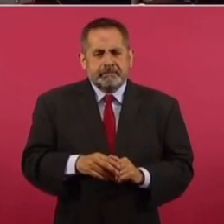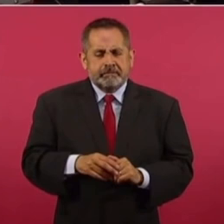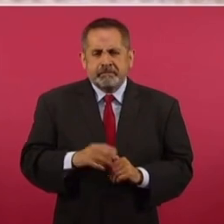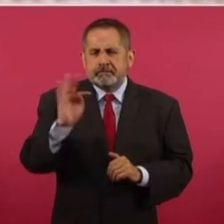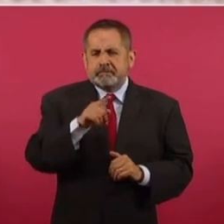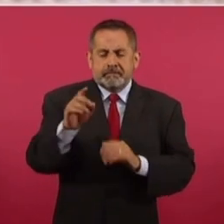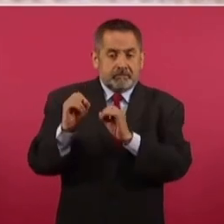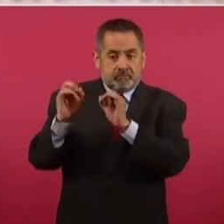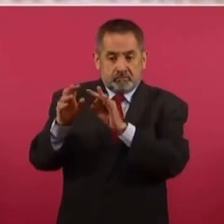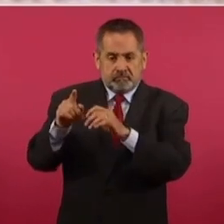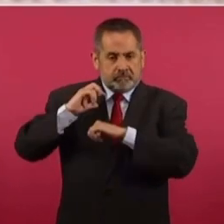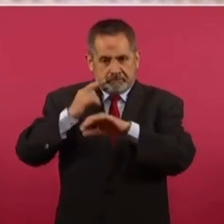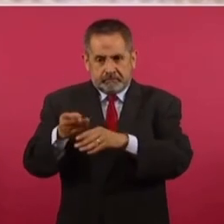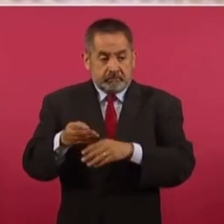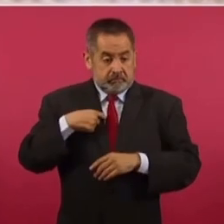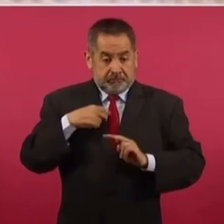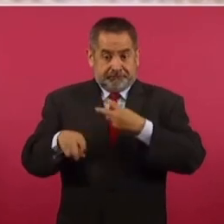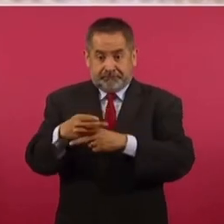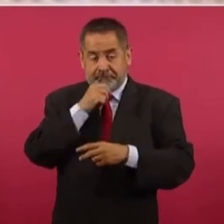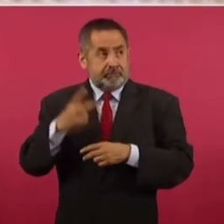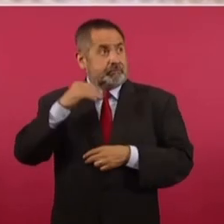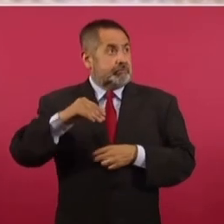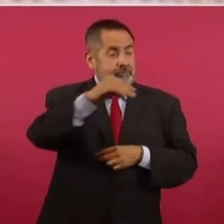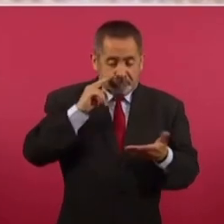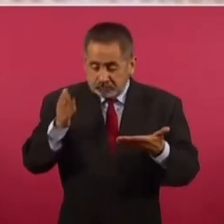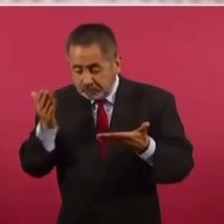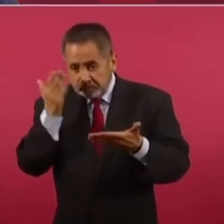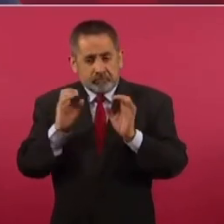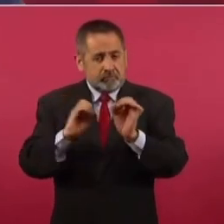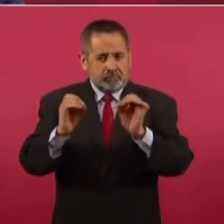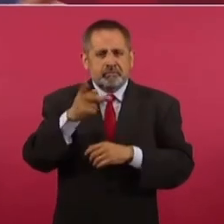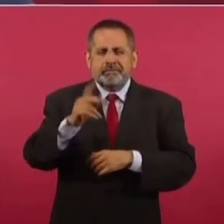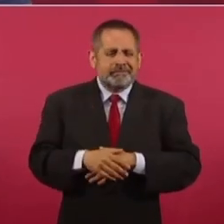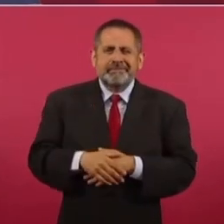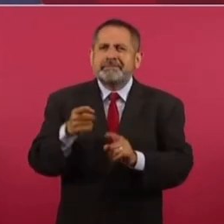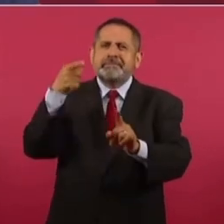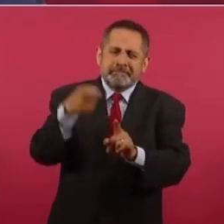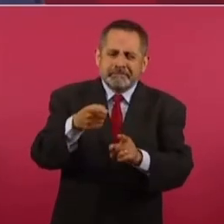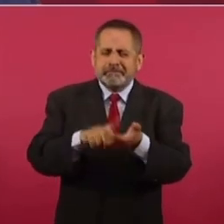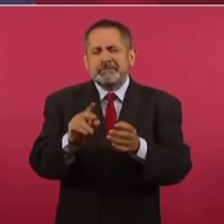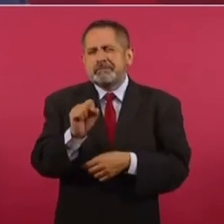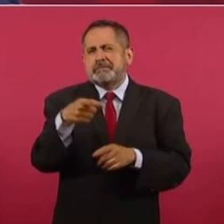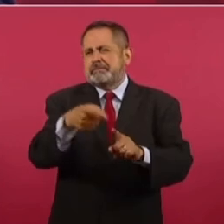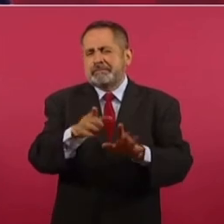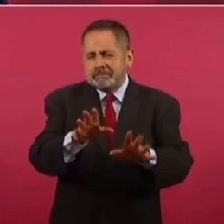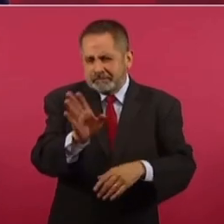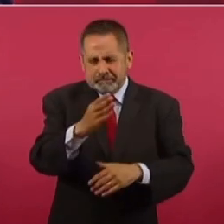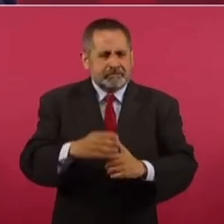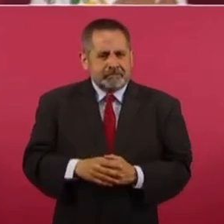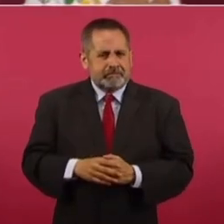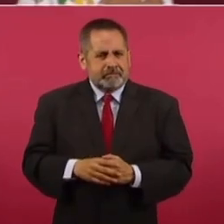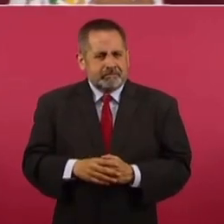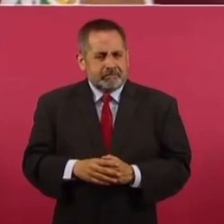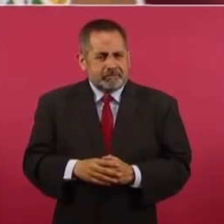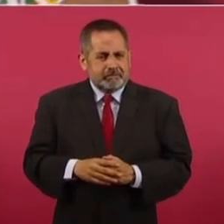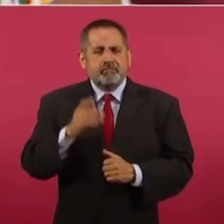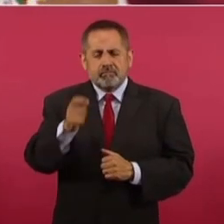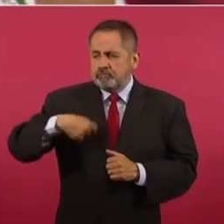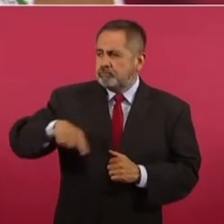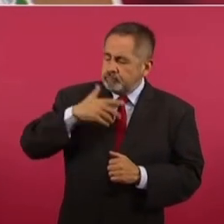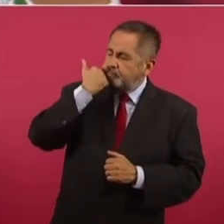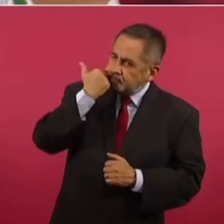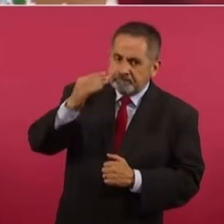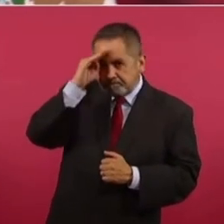en la oficina, como he estado afuera, pues no he podido revisar la correspondencia, pero ese no es el tema. Lo que estamos